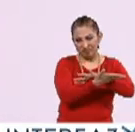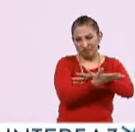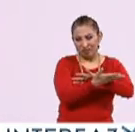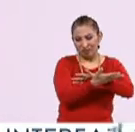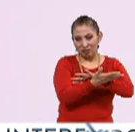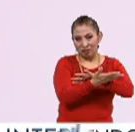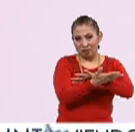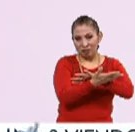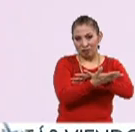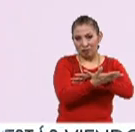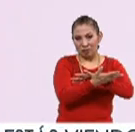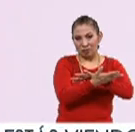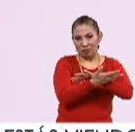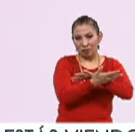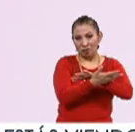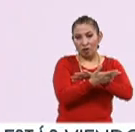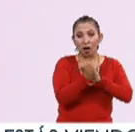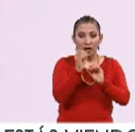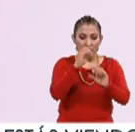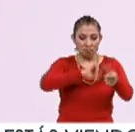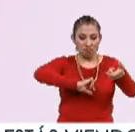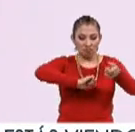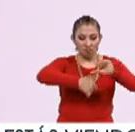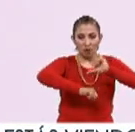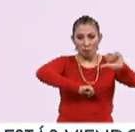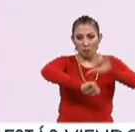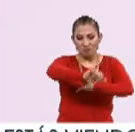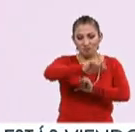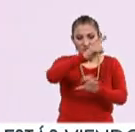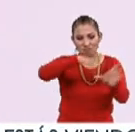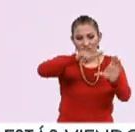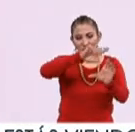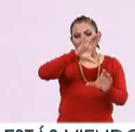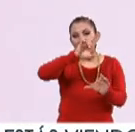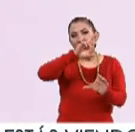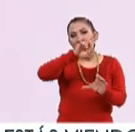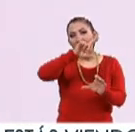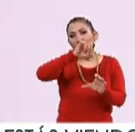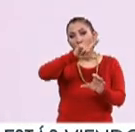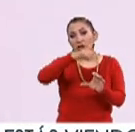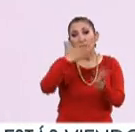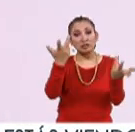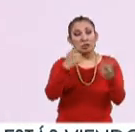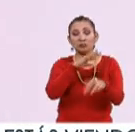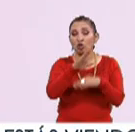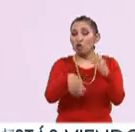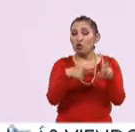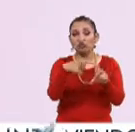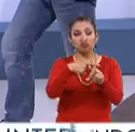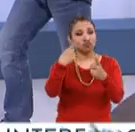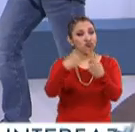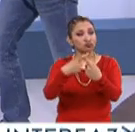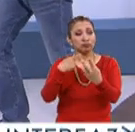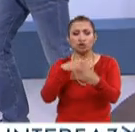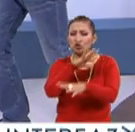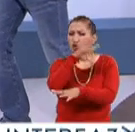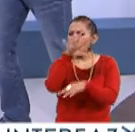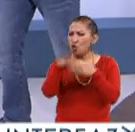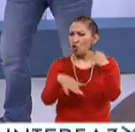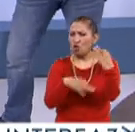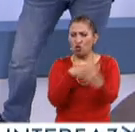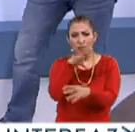y dejando su lugar a un caracol, ¿no? Ya con esas reglitas podemos hacer todas las operaciones.